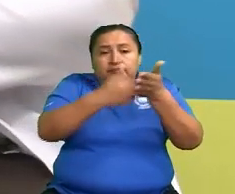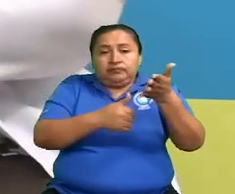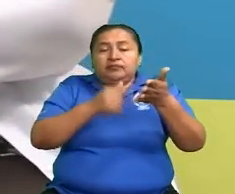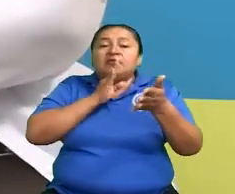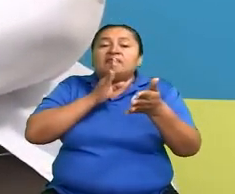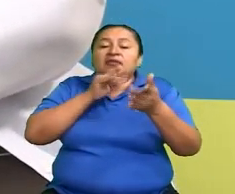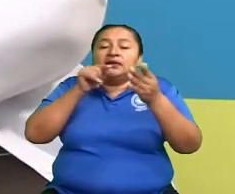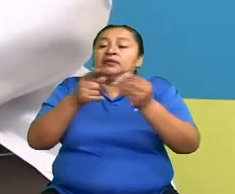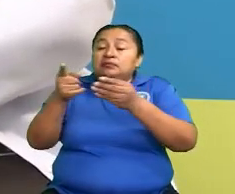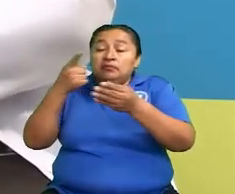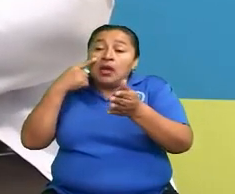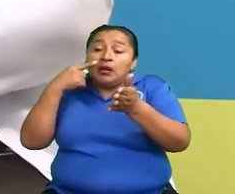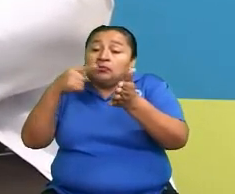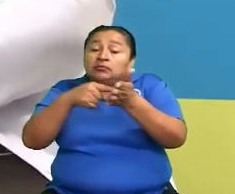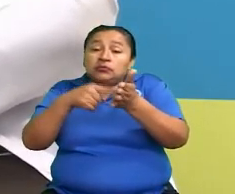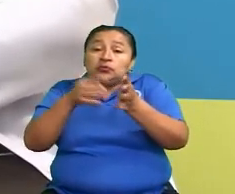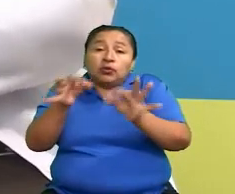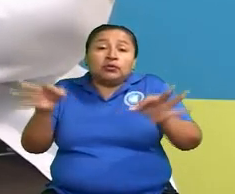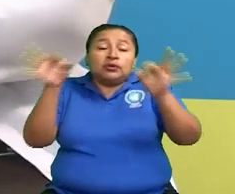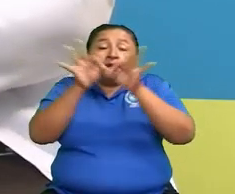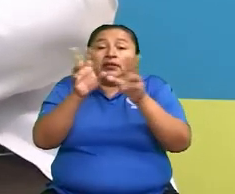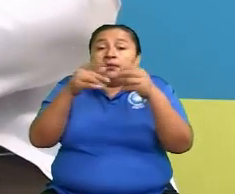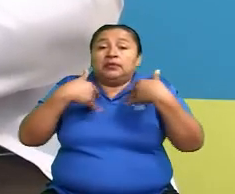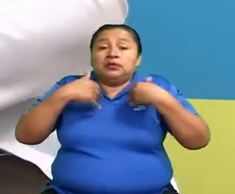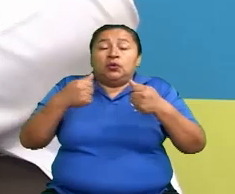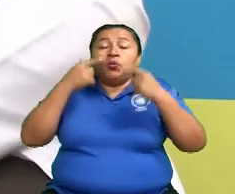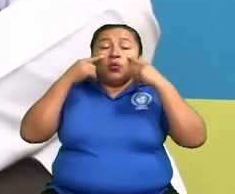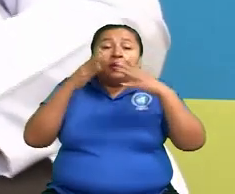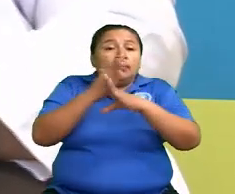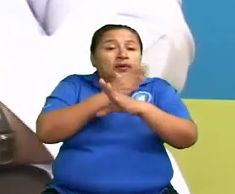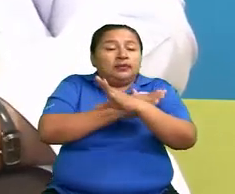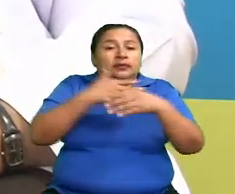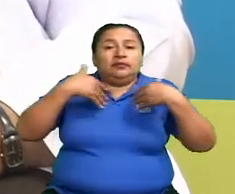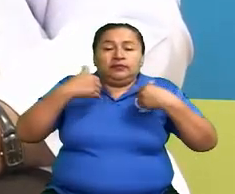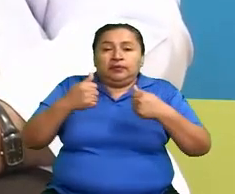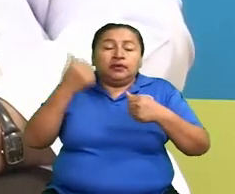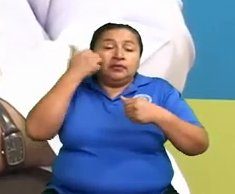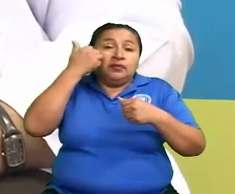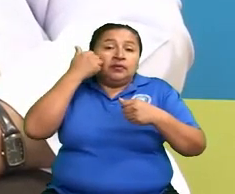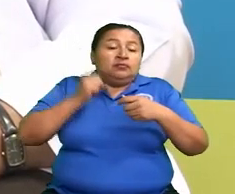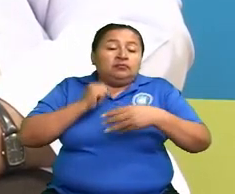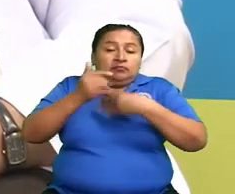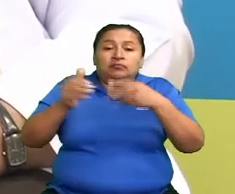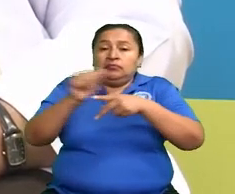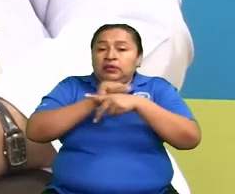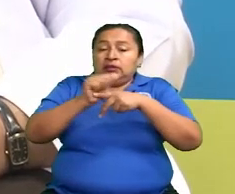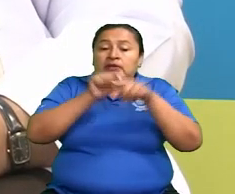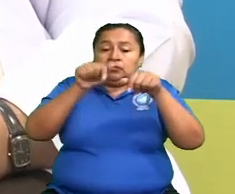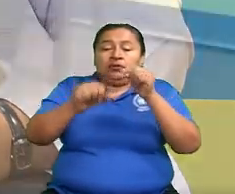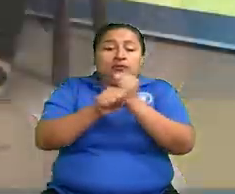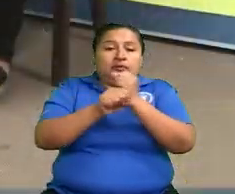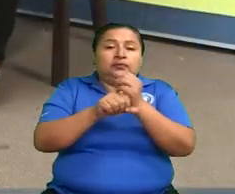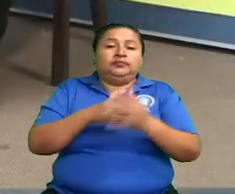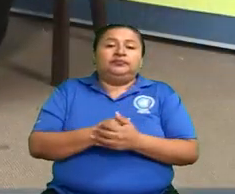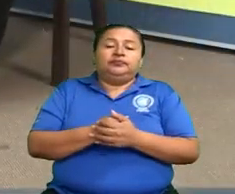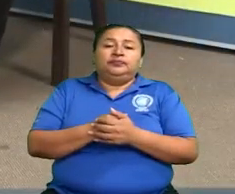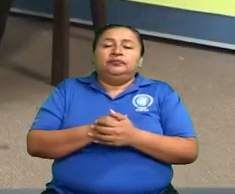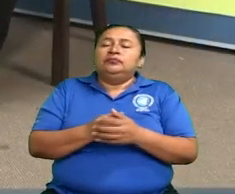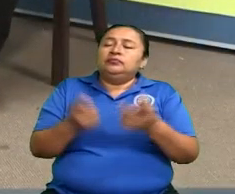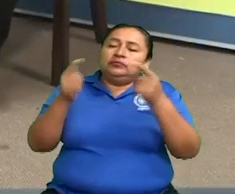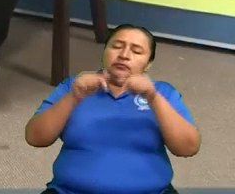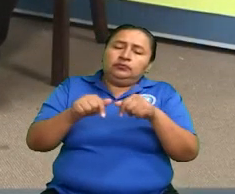hablarle y promover lo que es salud y las prevenciones de las enfermedades al aplicar la vacuna. Ya. Ahora, doctora,